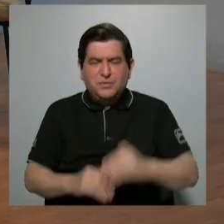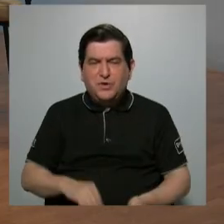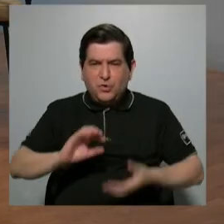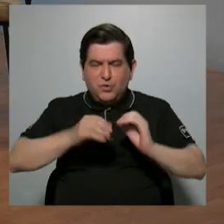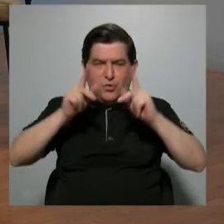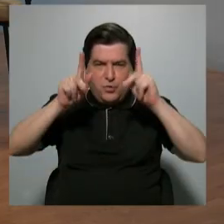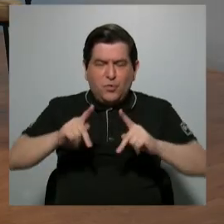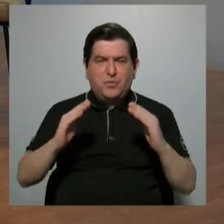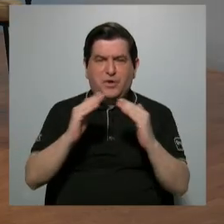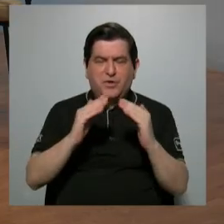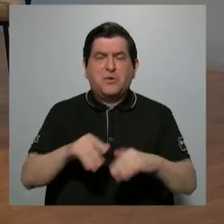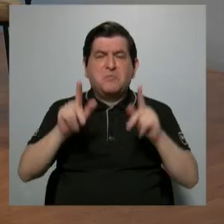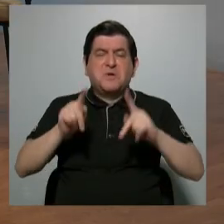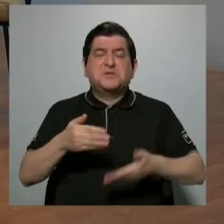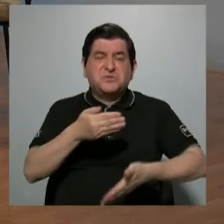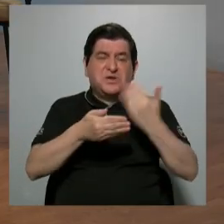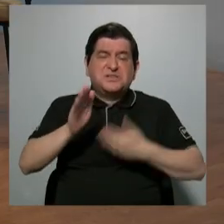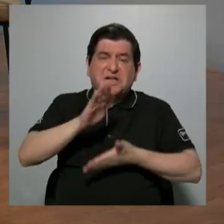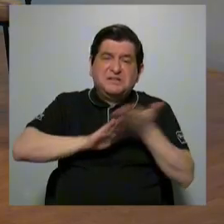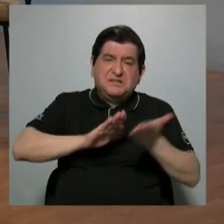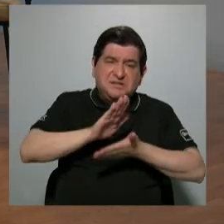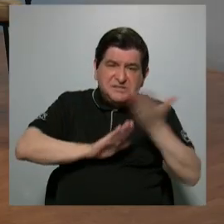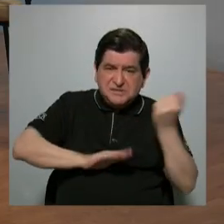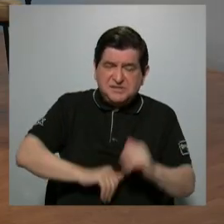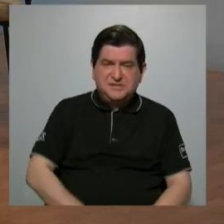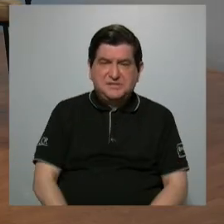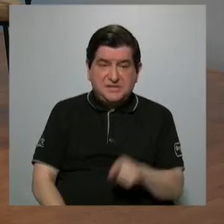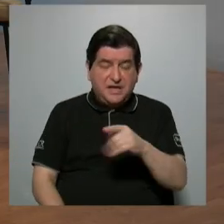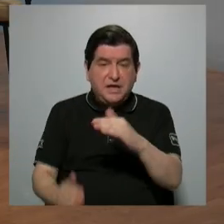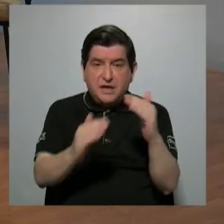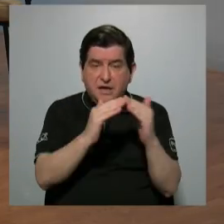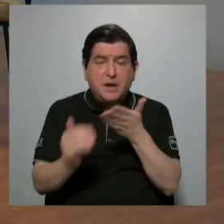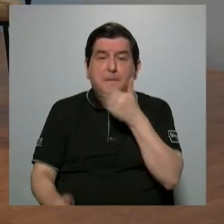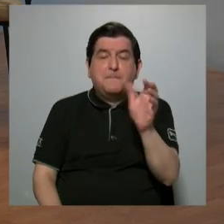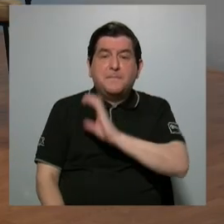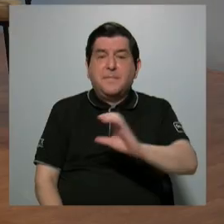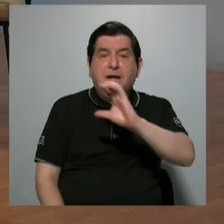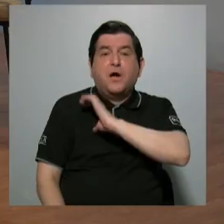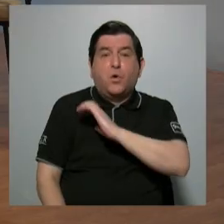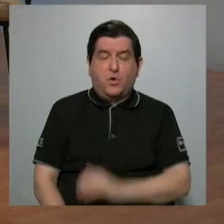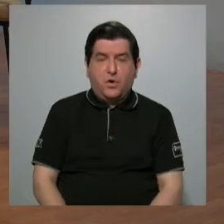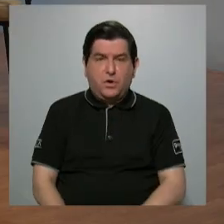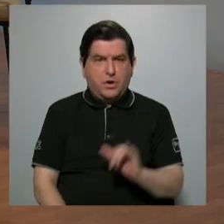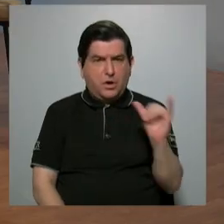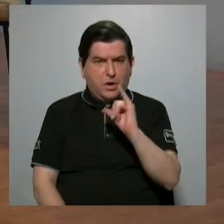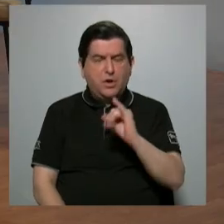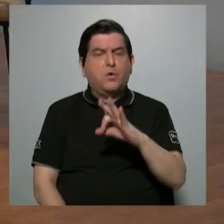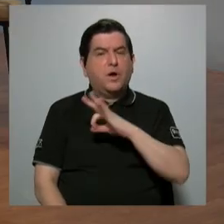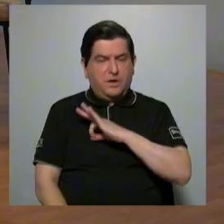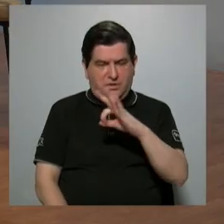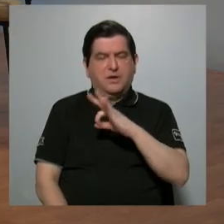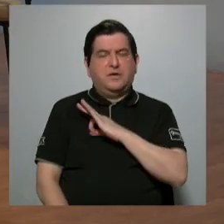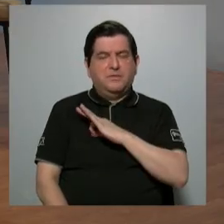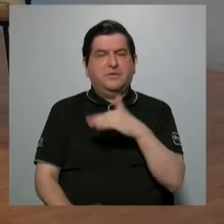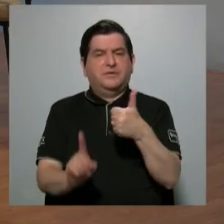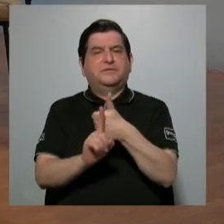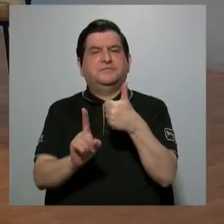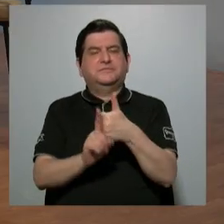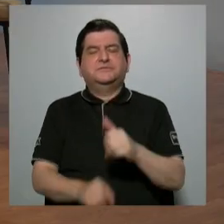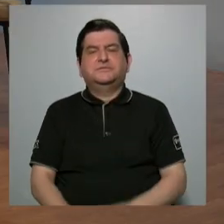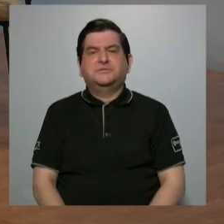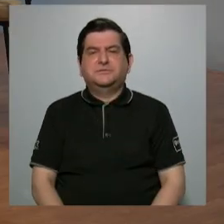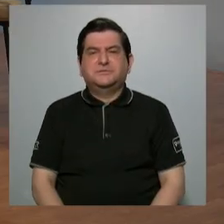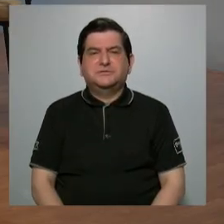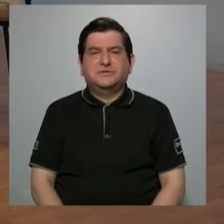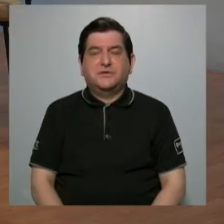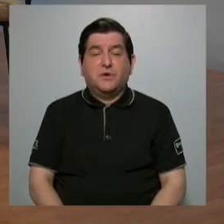habían estado abandonando estos barrios, y que esos barrios fueran de mejor calidad, lo cual a su vez también les beneficiaba a ellos mismos, porque